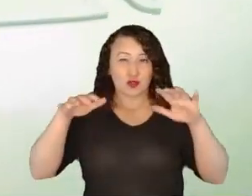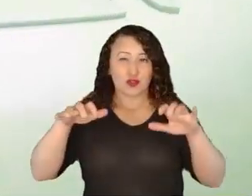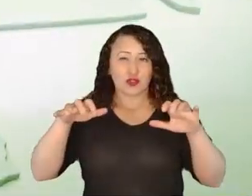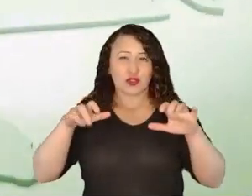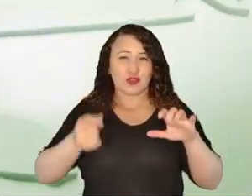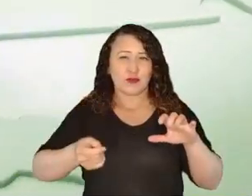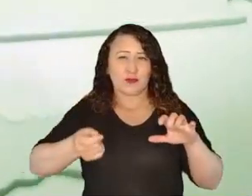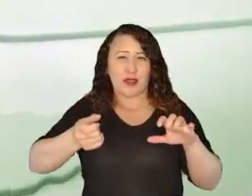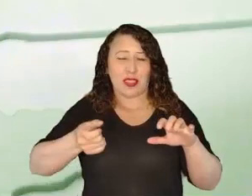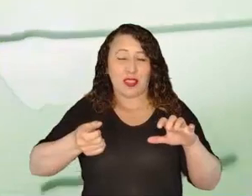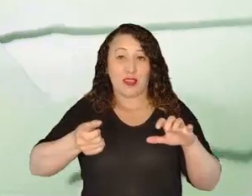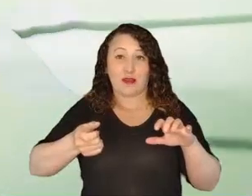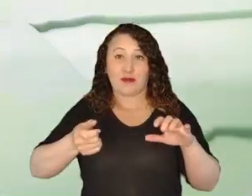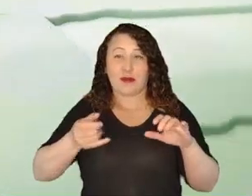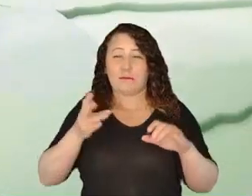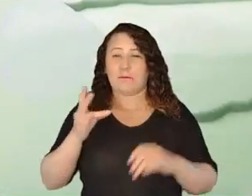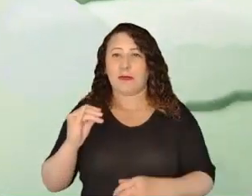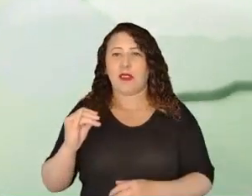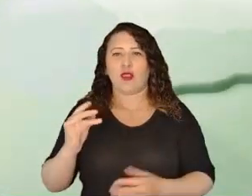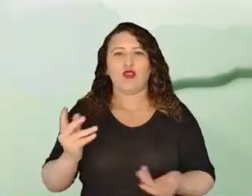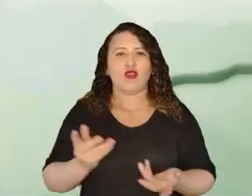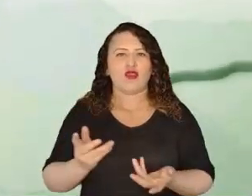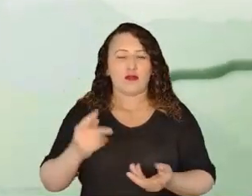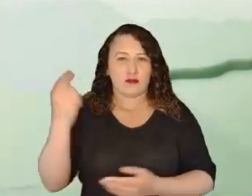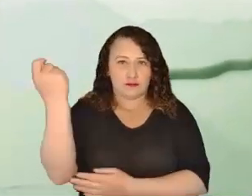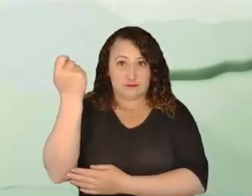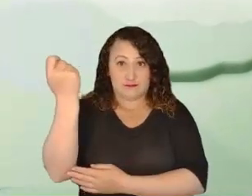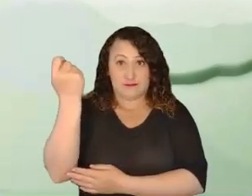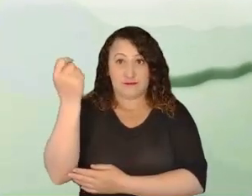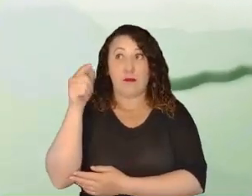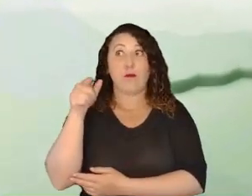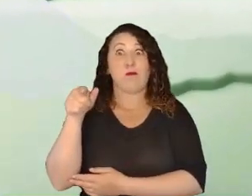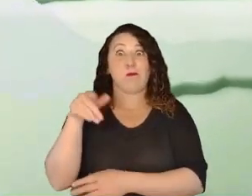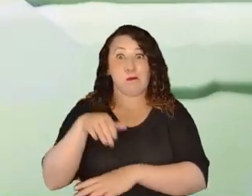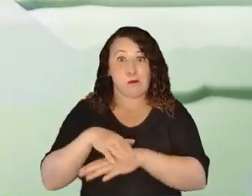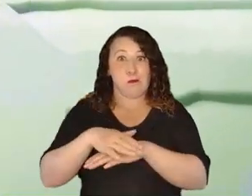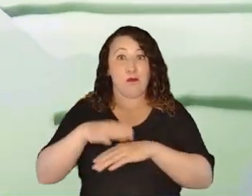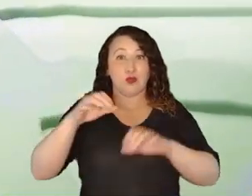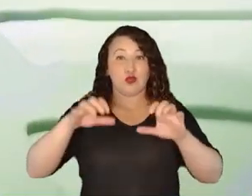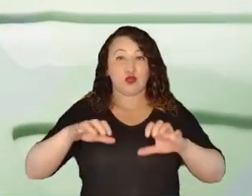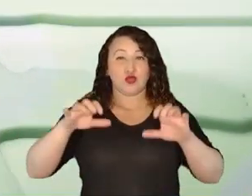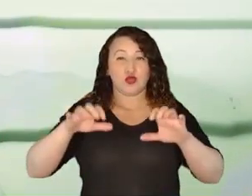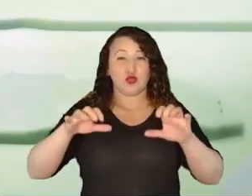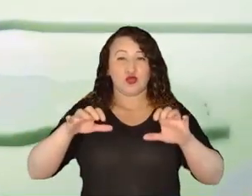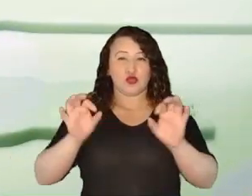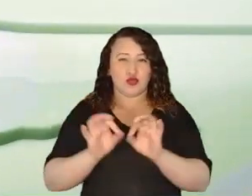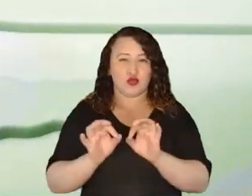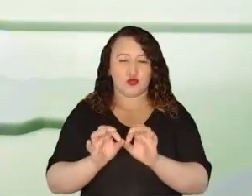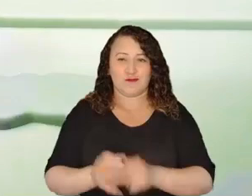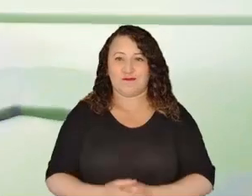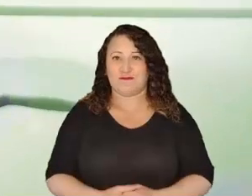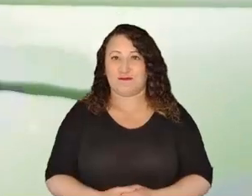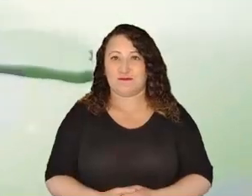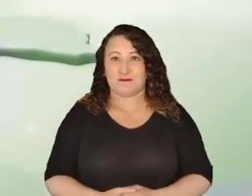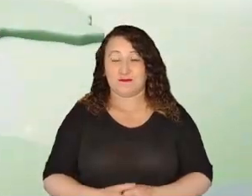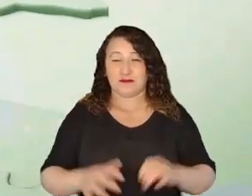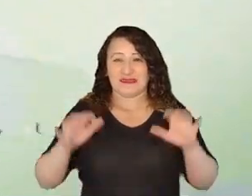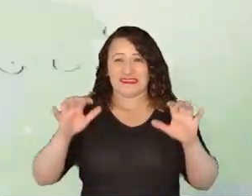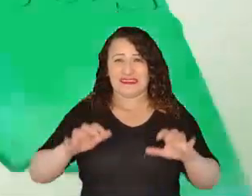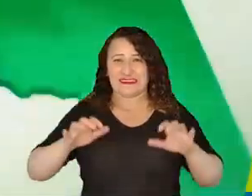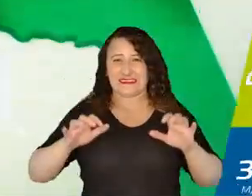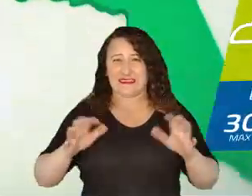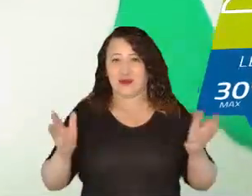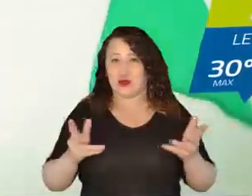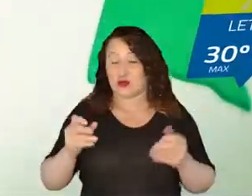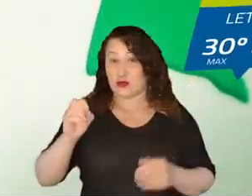parece indicar que en los Llanos la mañana llegaría con pocas lluvias la excepción se espera en meta donde son posibles las